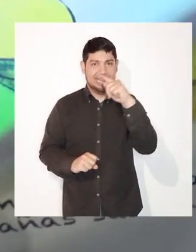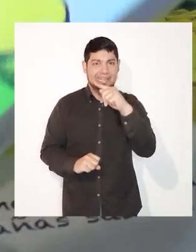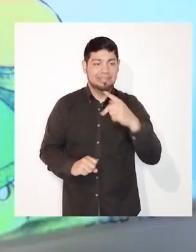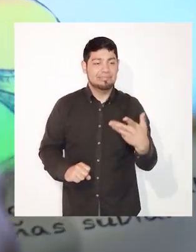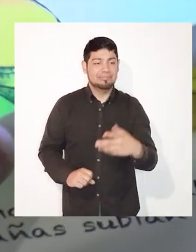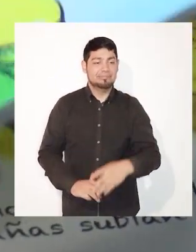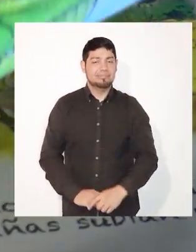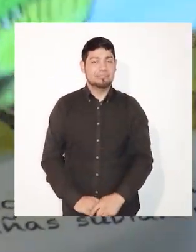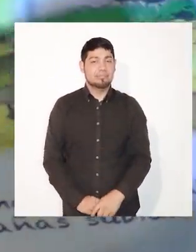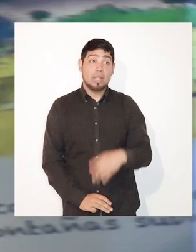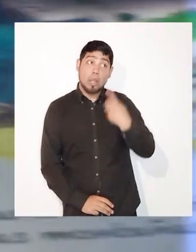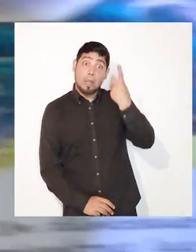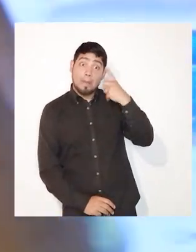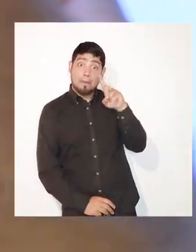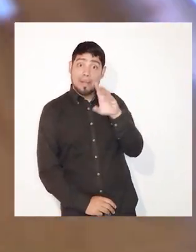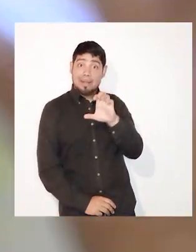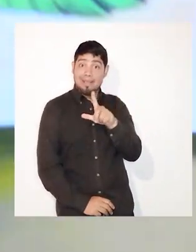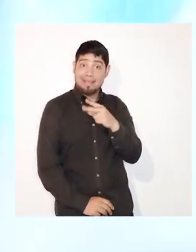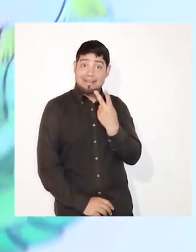serás un verdadero rey.